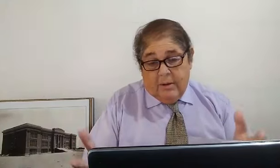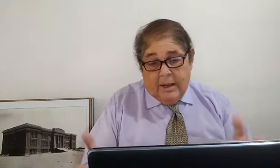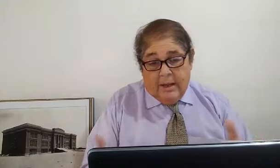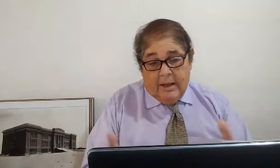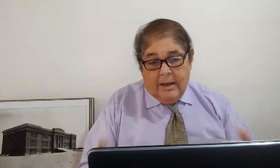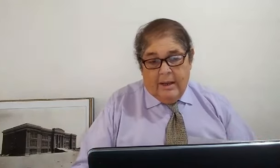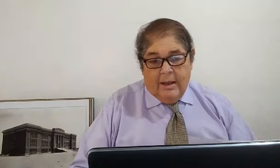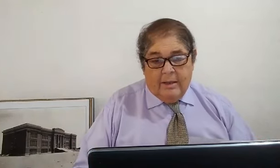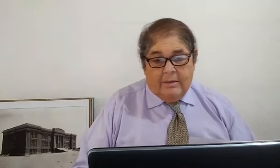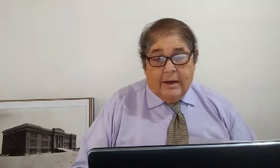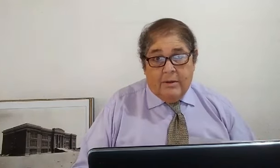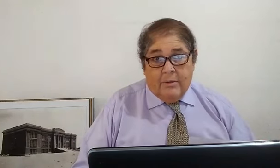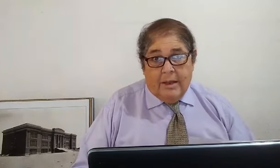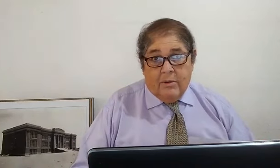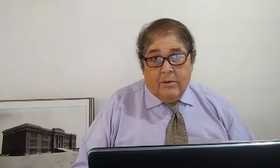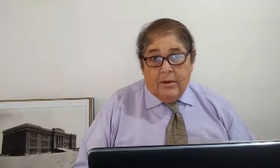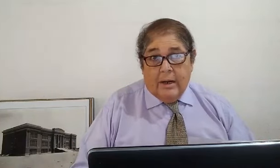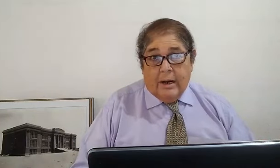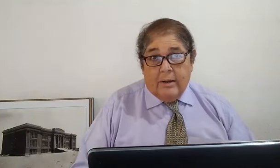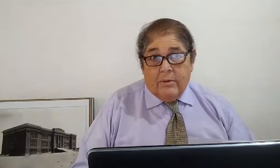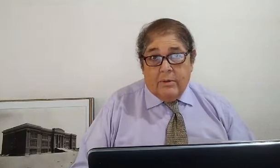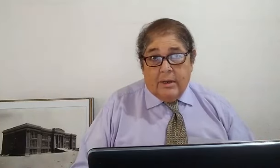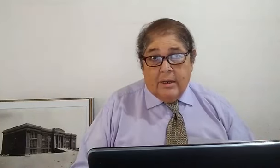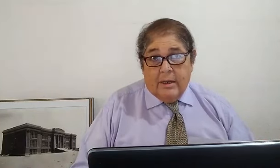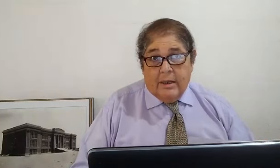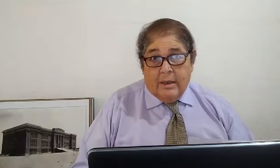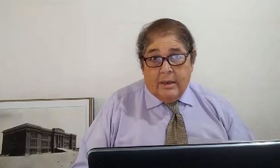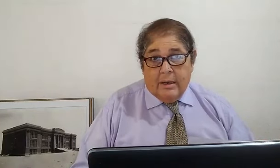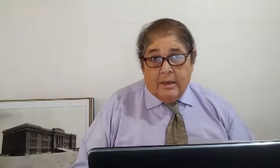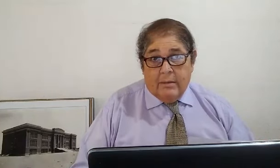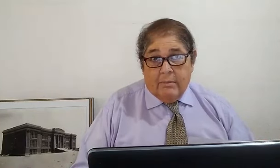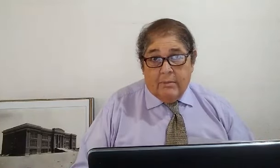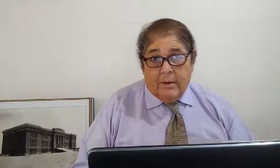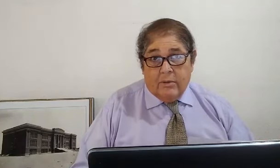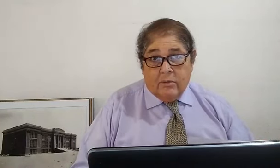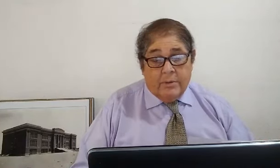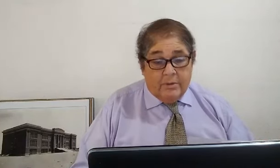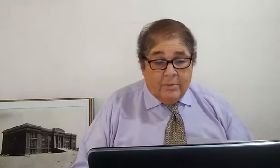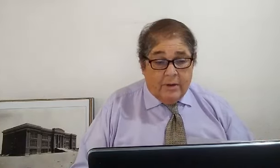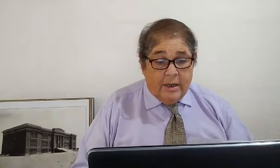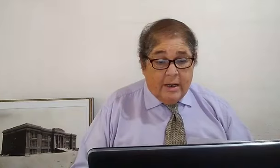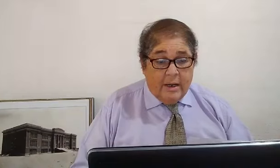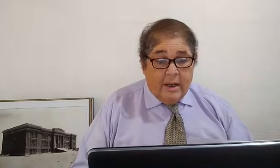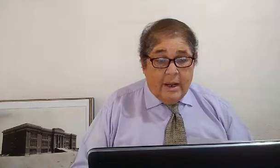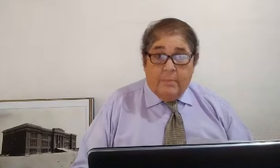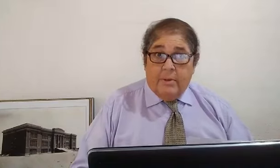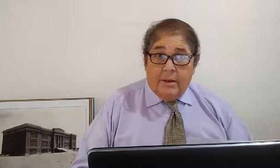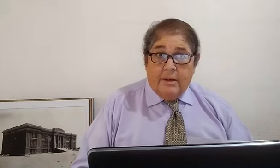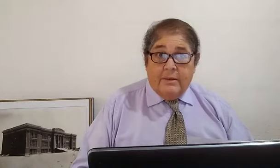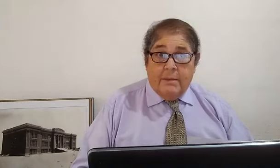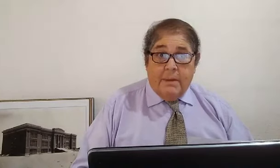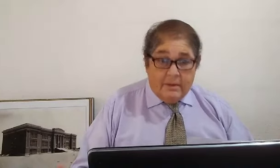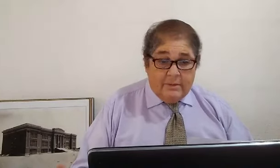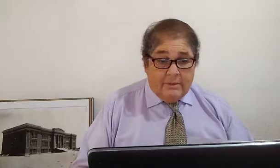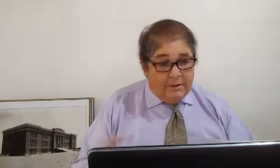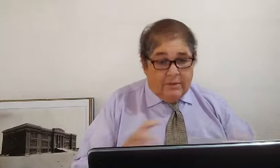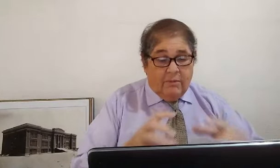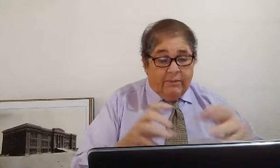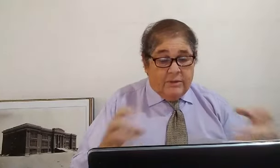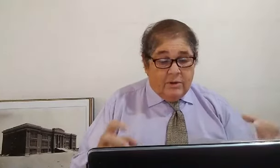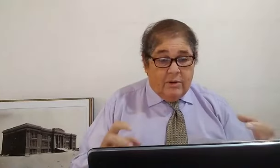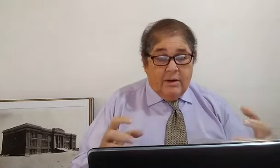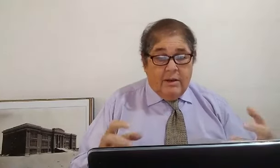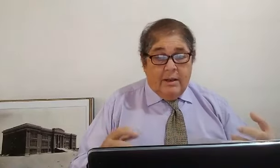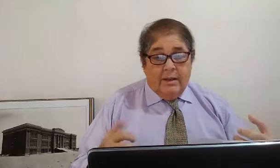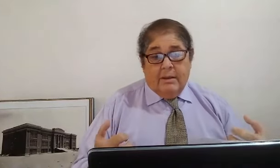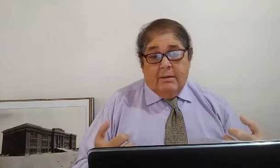bueno, se ha renovado con el arribo de los gobiernos de Morena al poder en este país. Es el